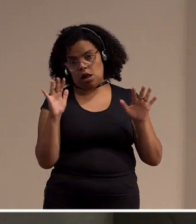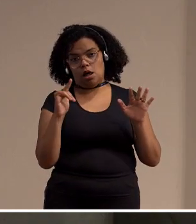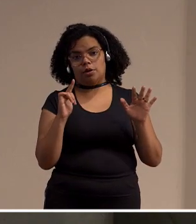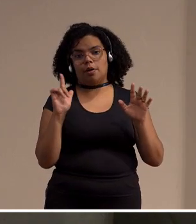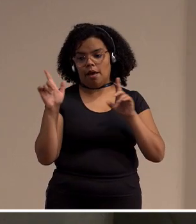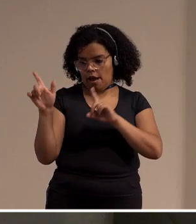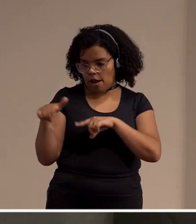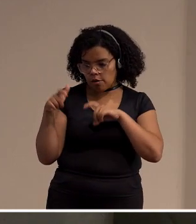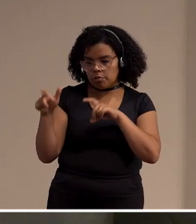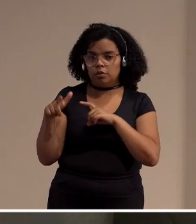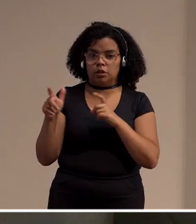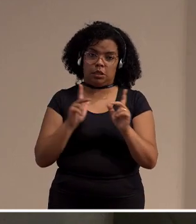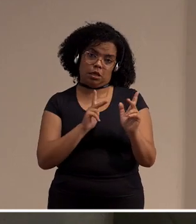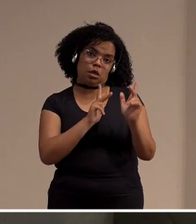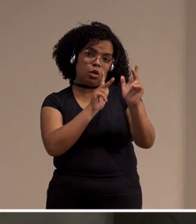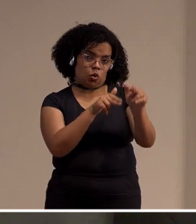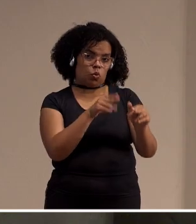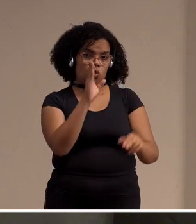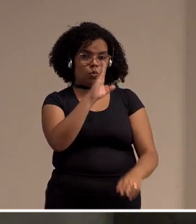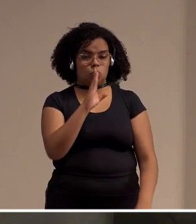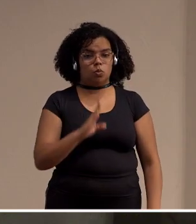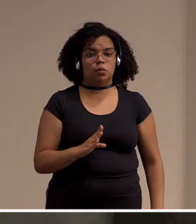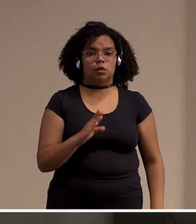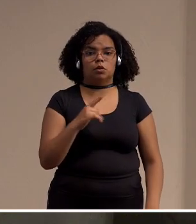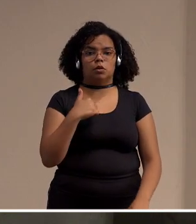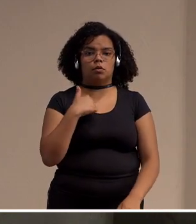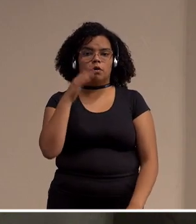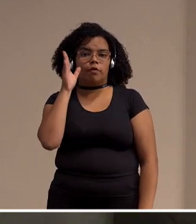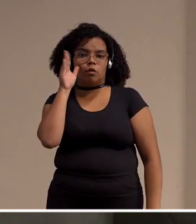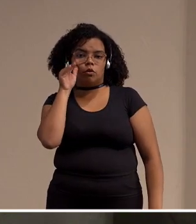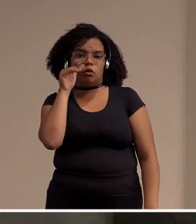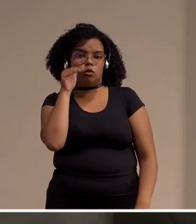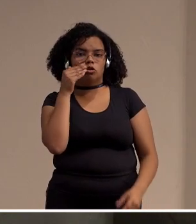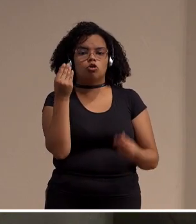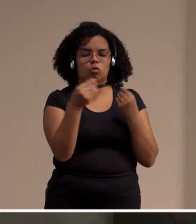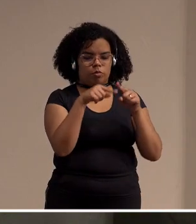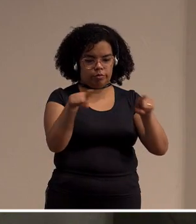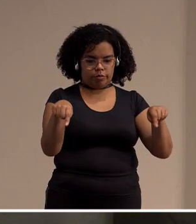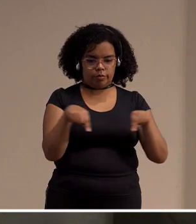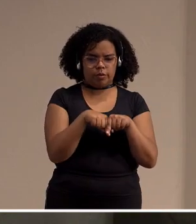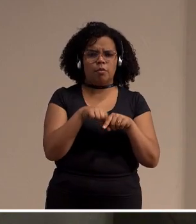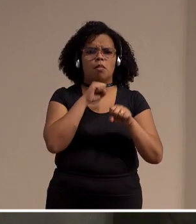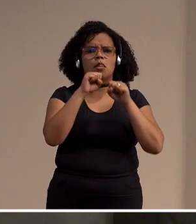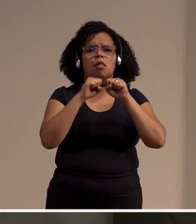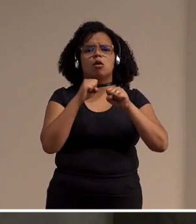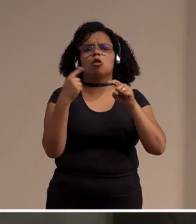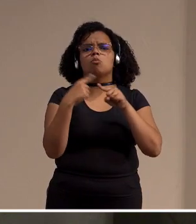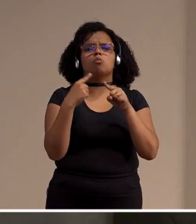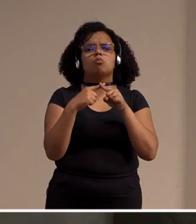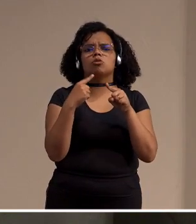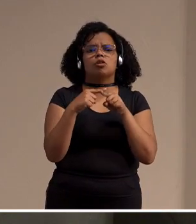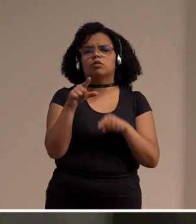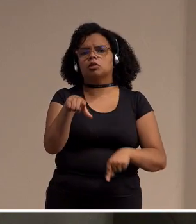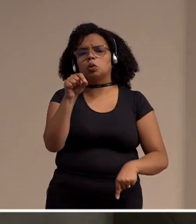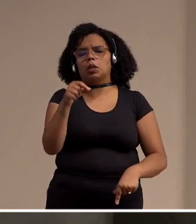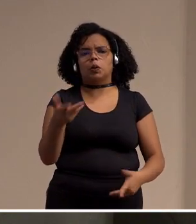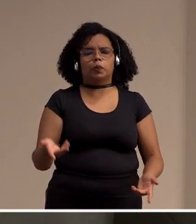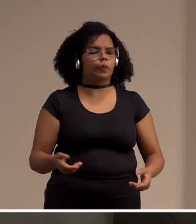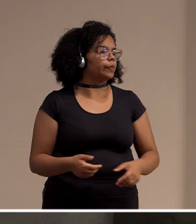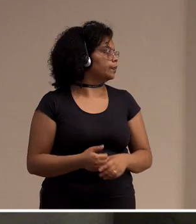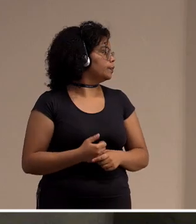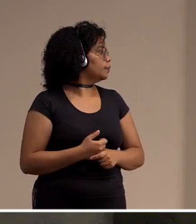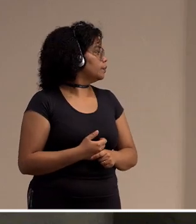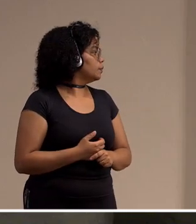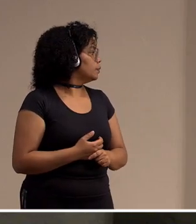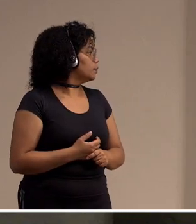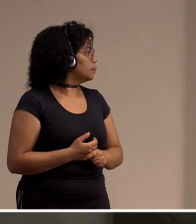estava curioso como é um Brasil essa figura del matadouro e por que você escolheu essa figura. Pois é, mas